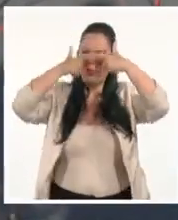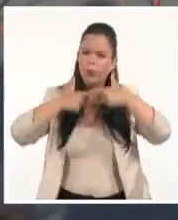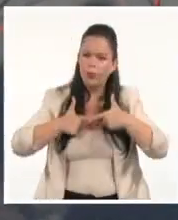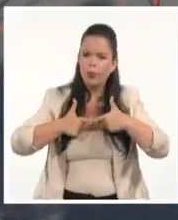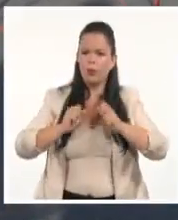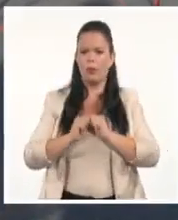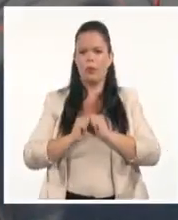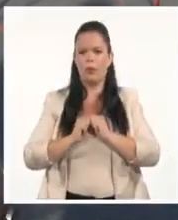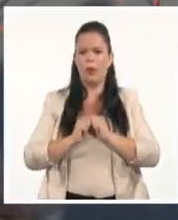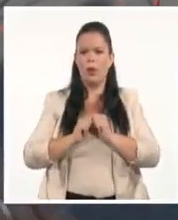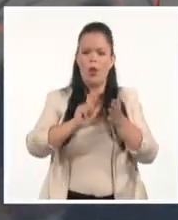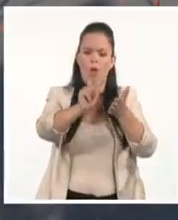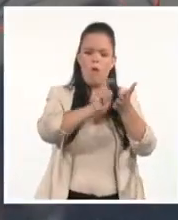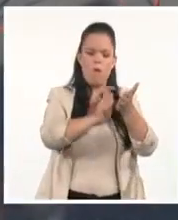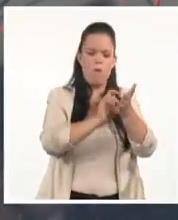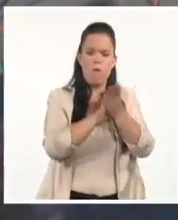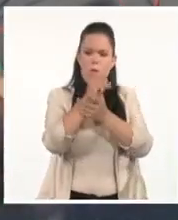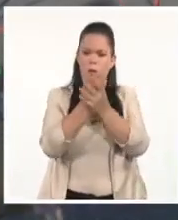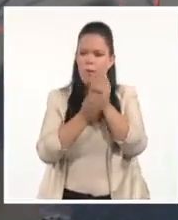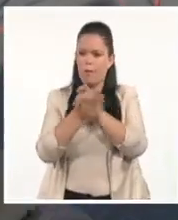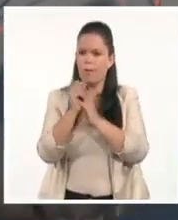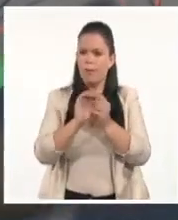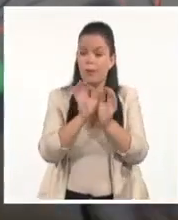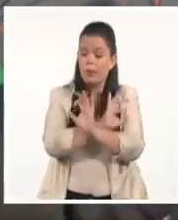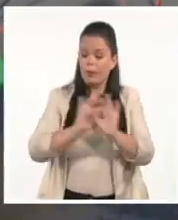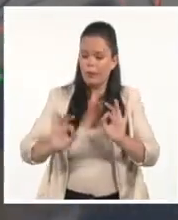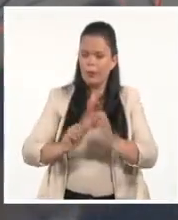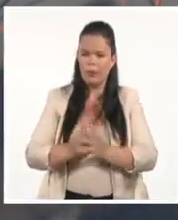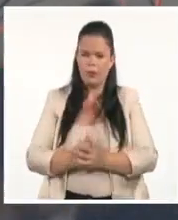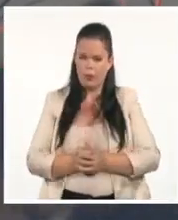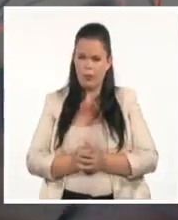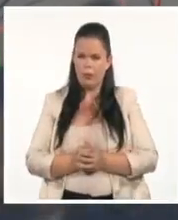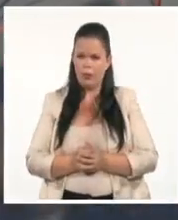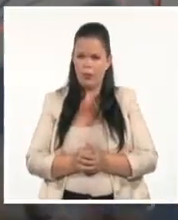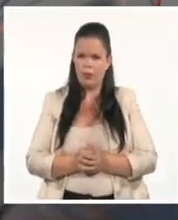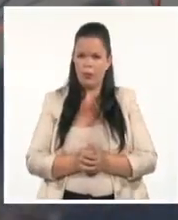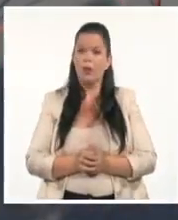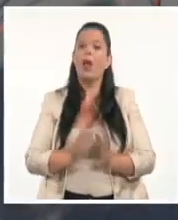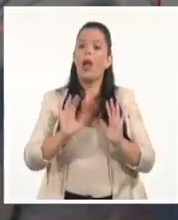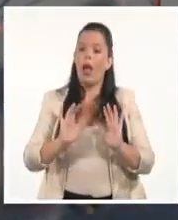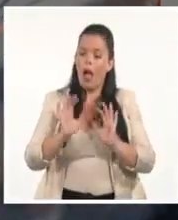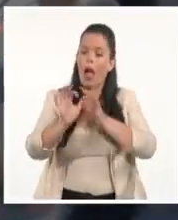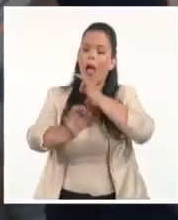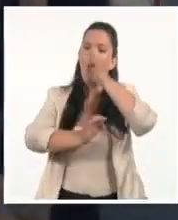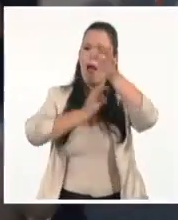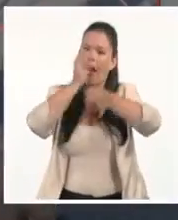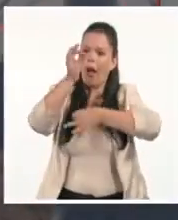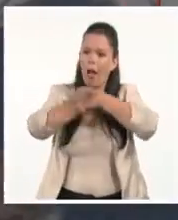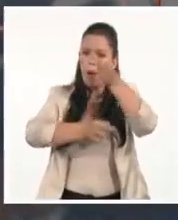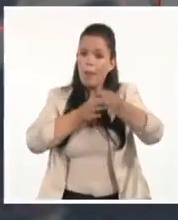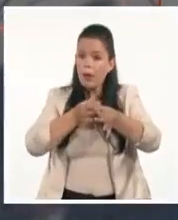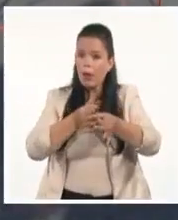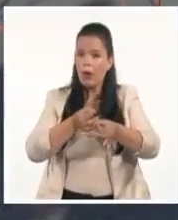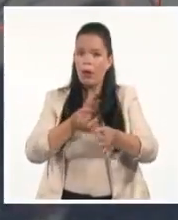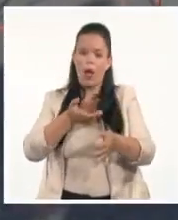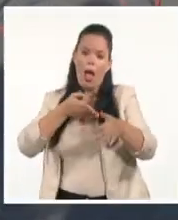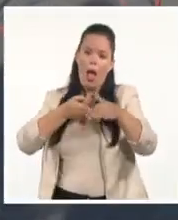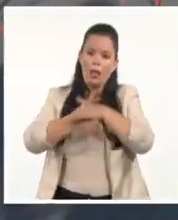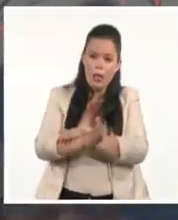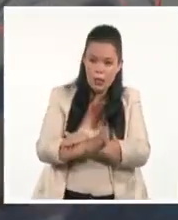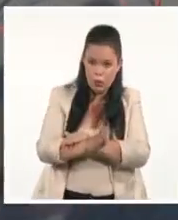cloradas. Aunque tenemos que explicarte que también a ambos lados, a la entrada para el acceso a este lugar,